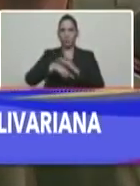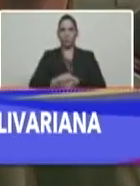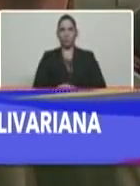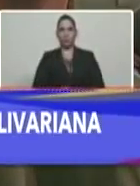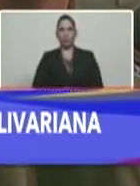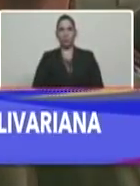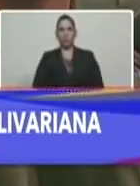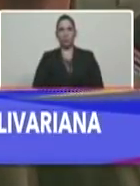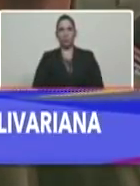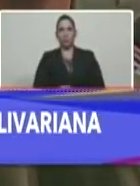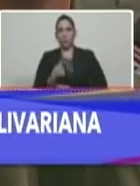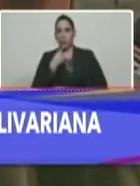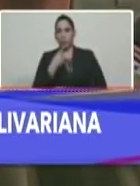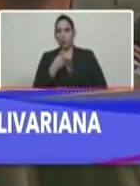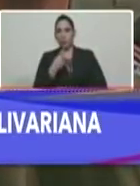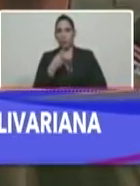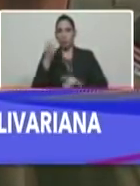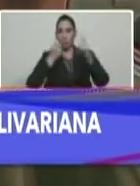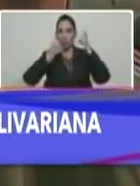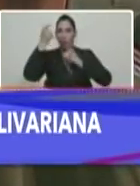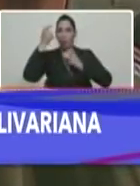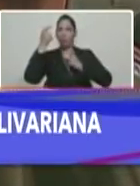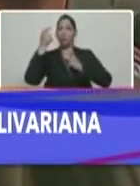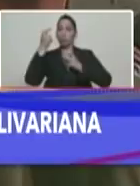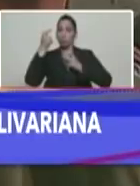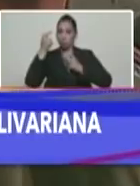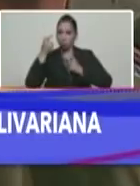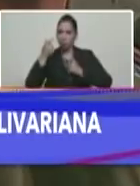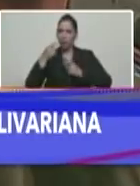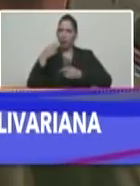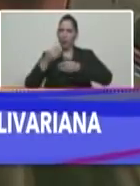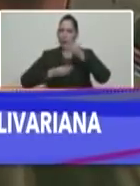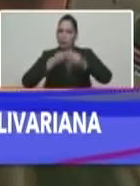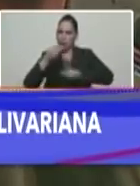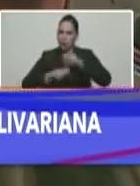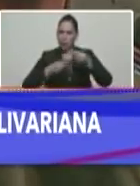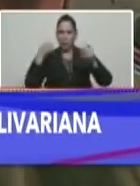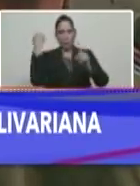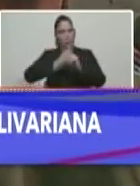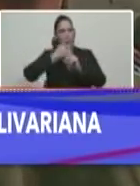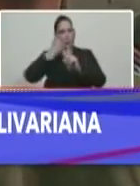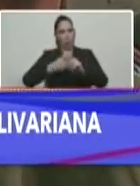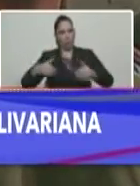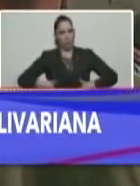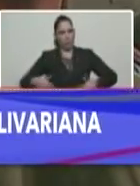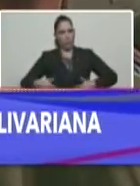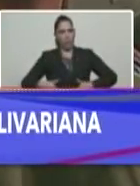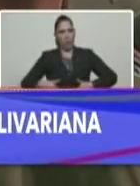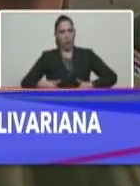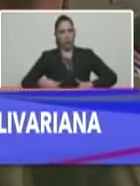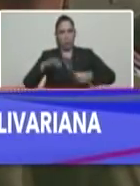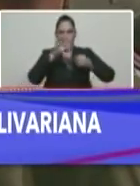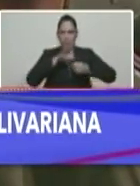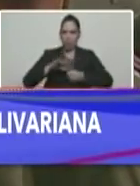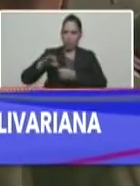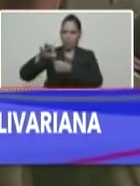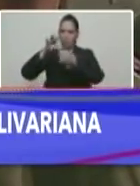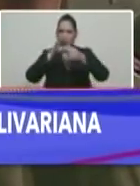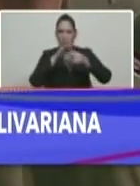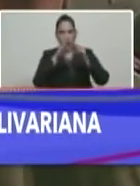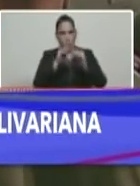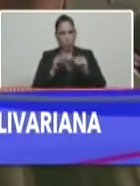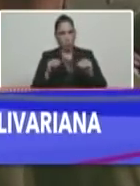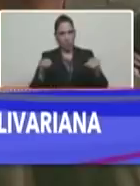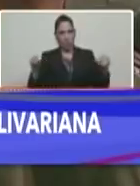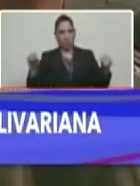y diría, ha valido la pena toda la lucha, todo el esfuerzo. Hemos sembrado en tierra